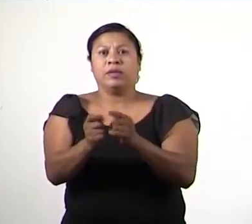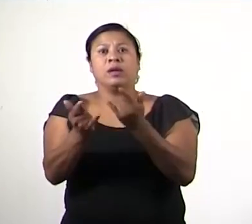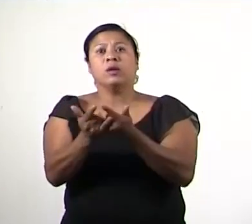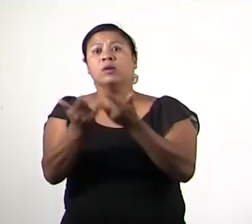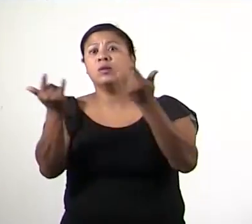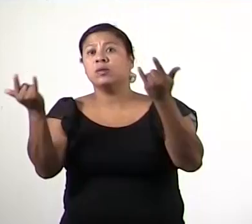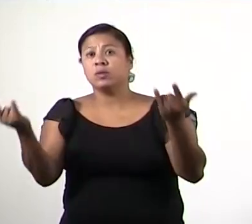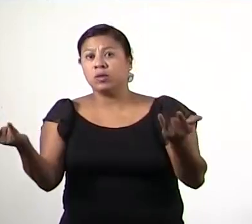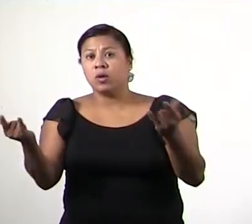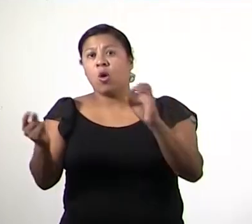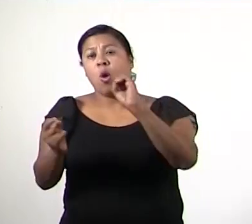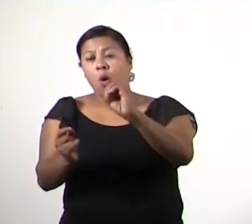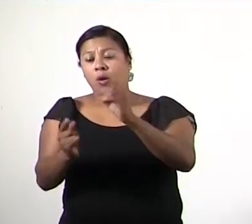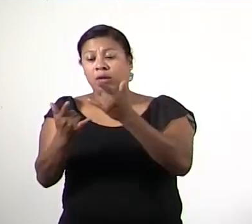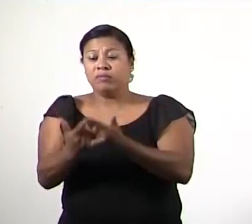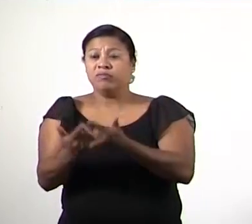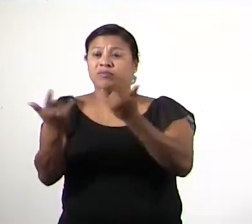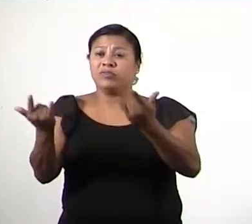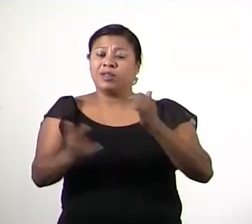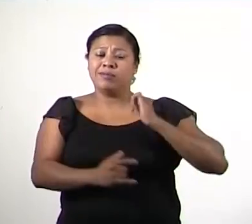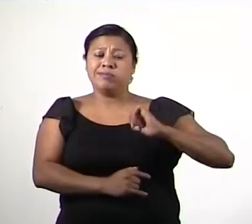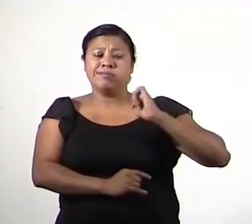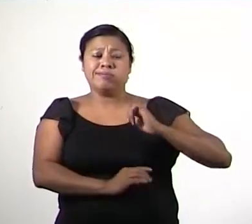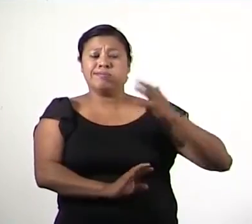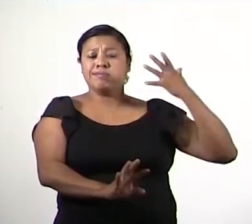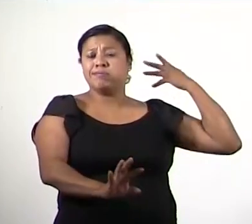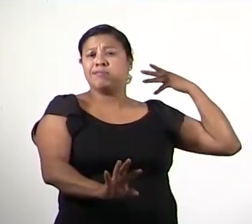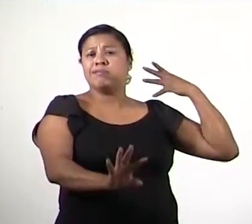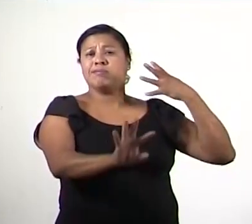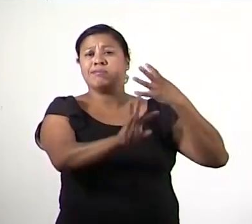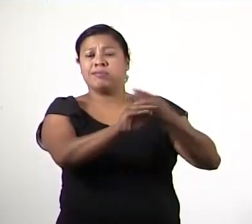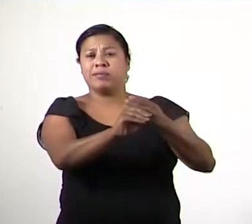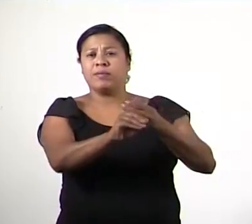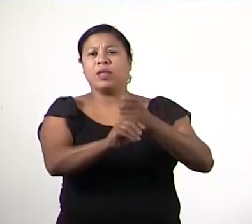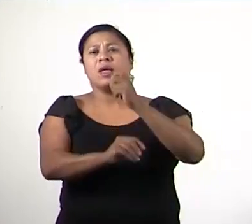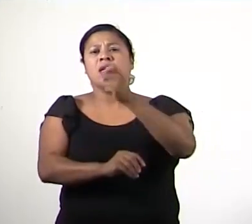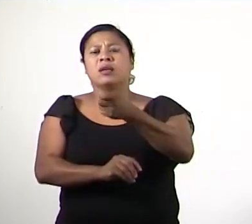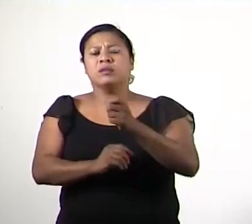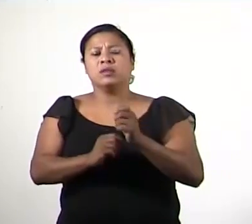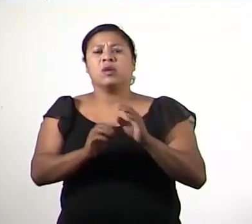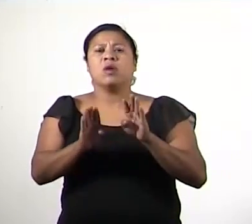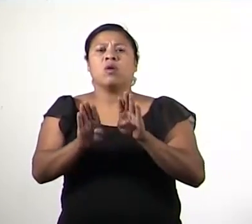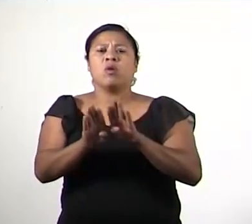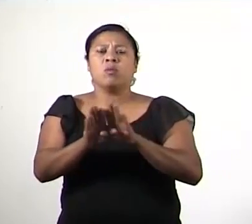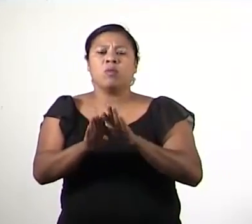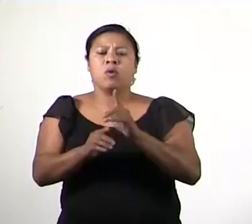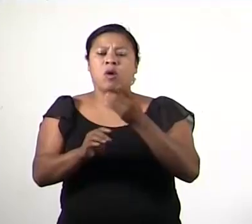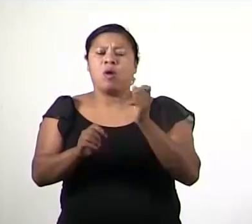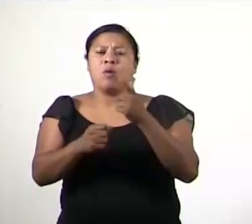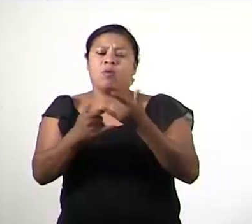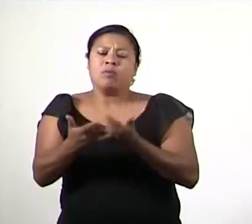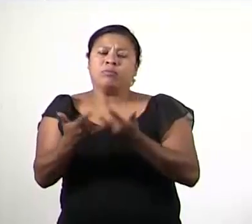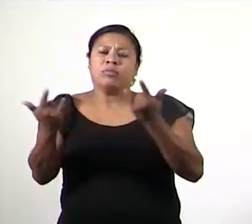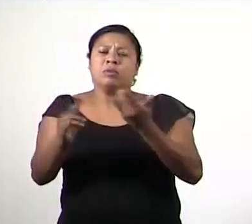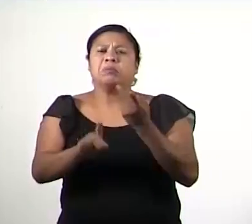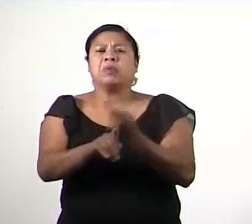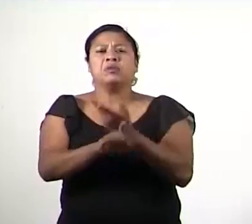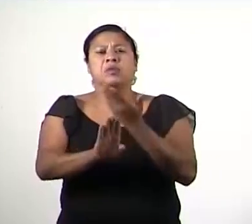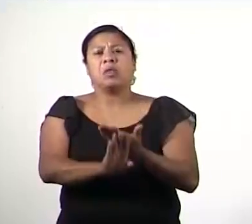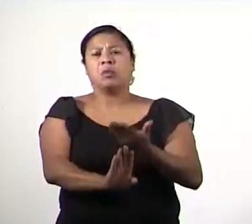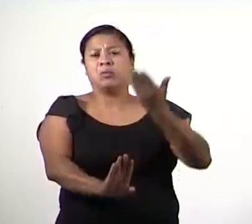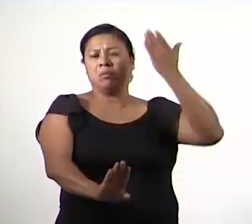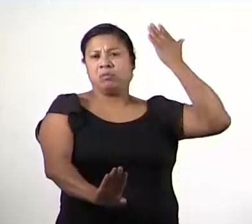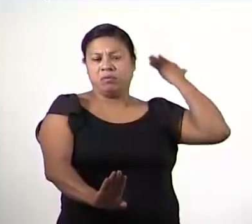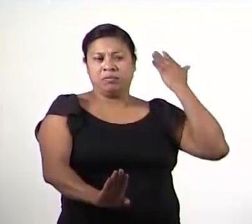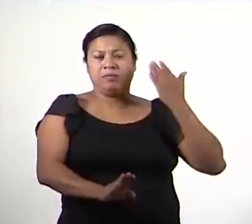histórico o historia lo podemos relacionar con un hecho sucedido en el pasado.